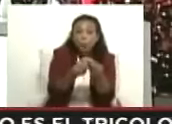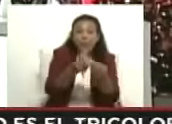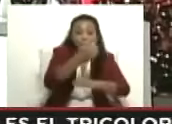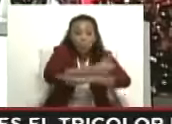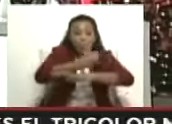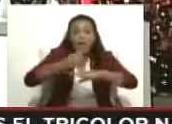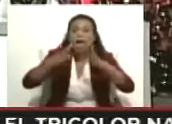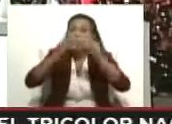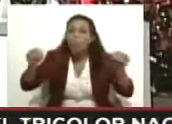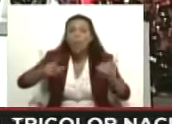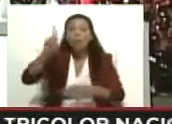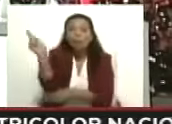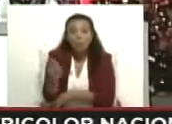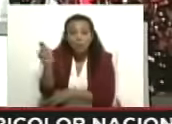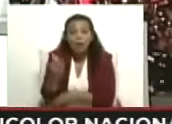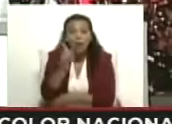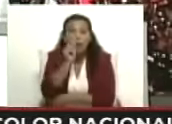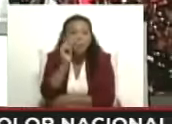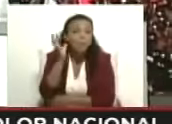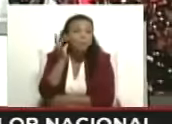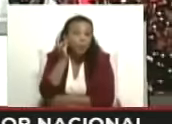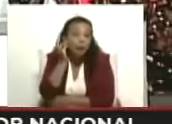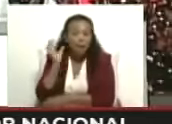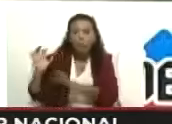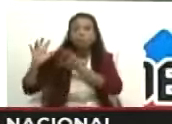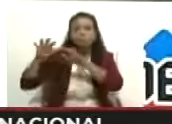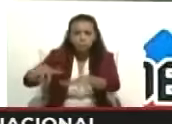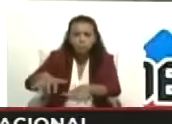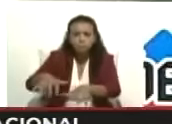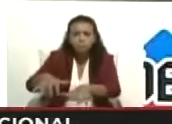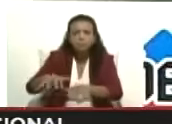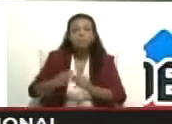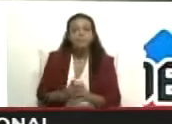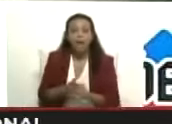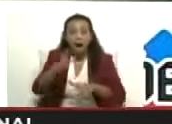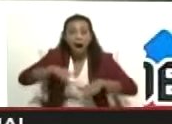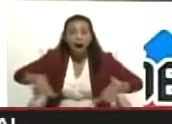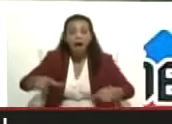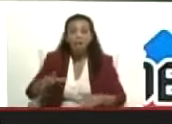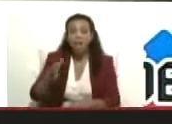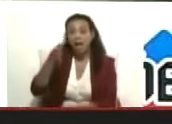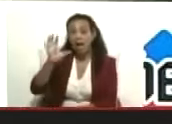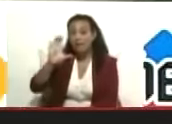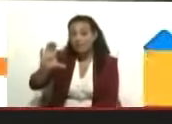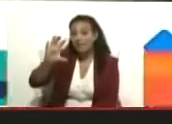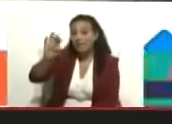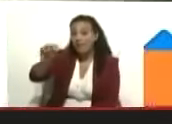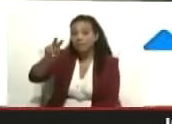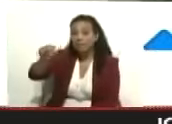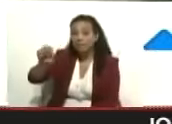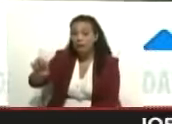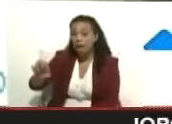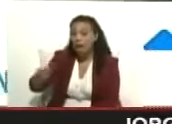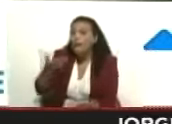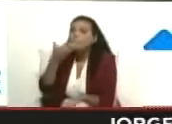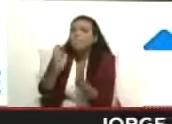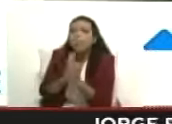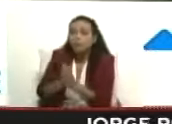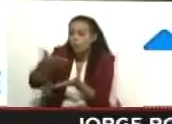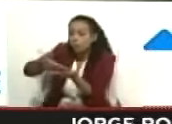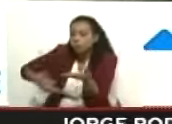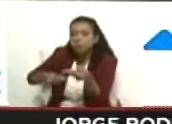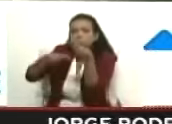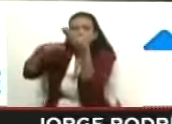y todos los diputados y diputadas ante el Consejo Nacional Electoral